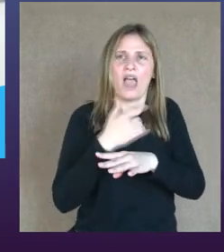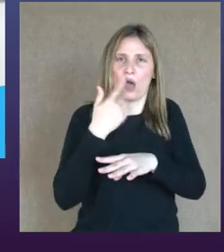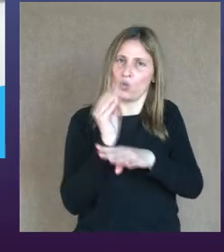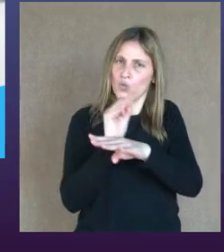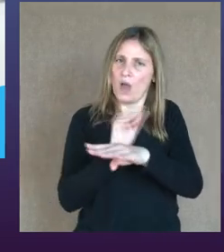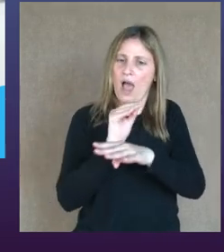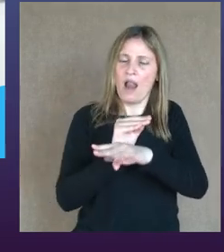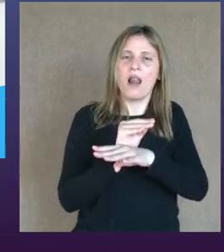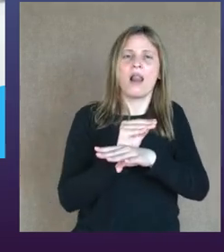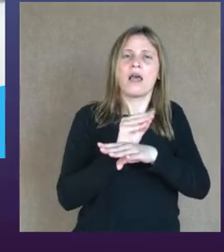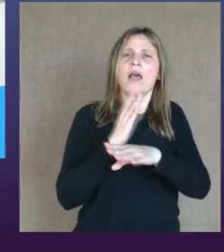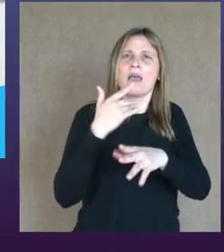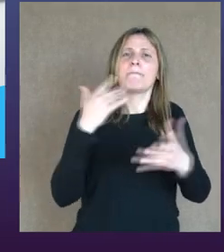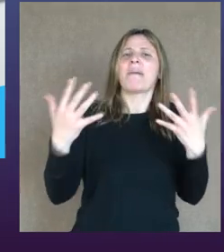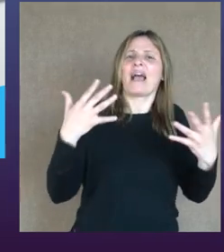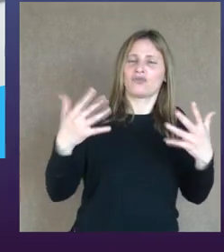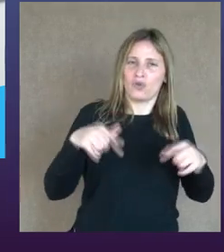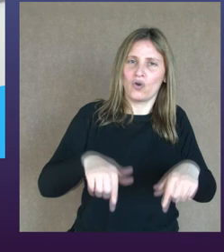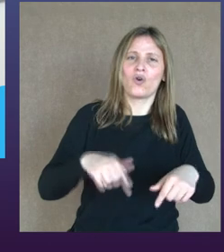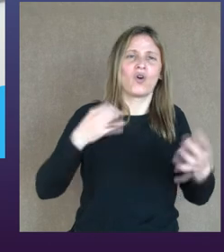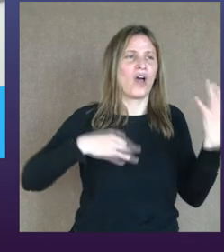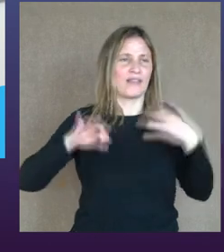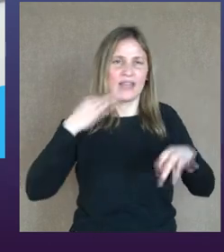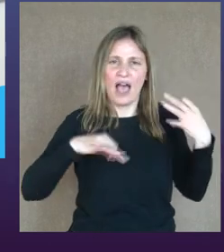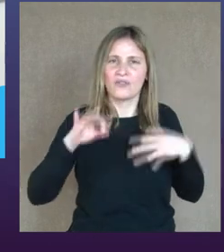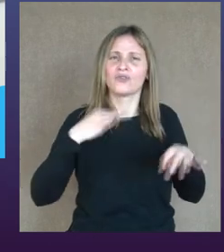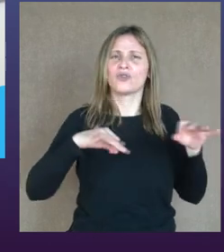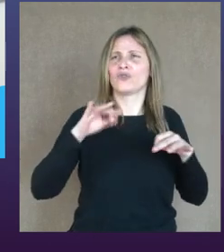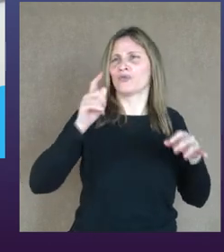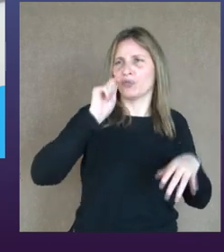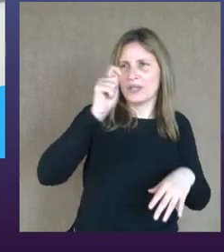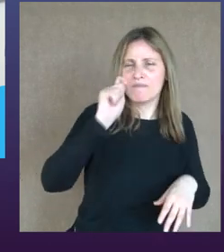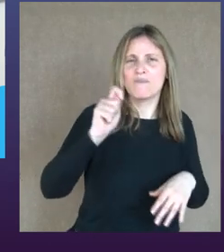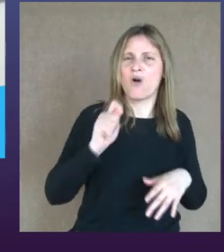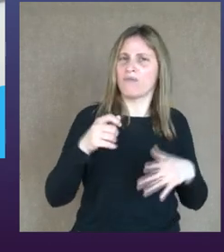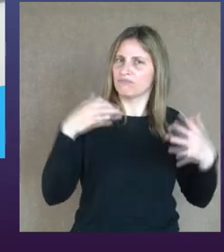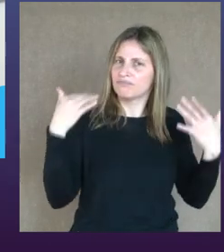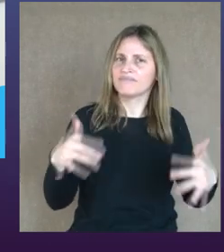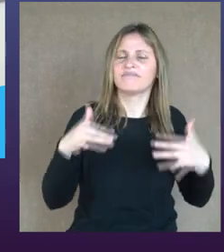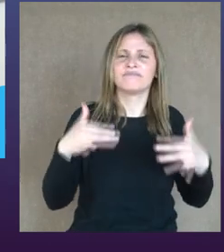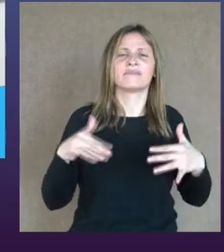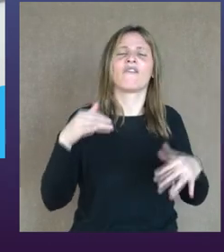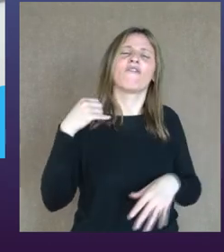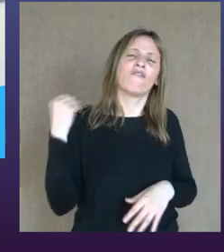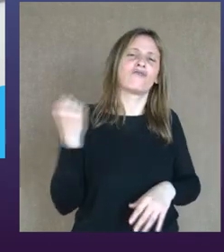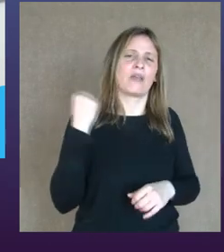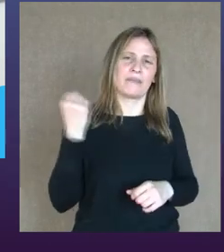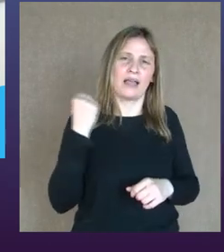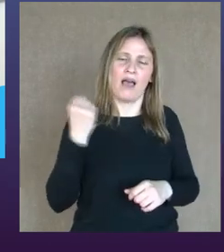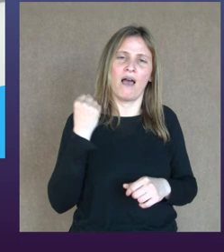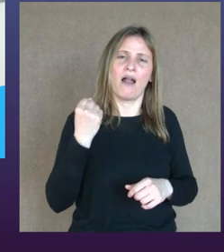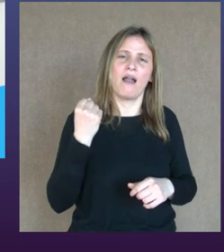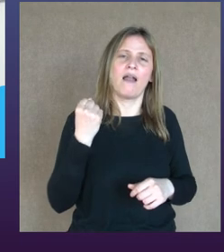enorme en todo lo que rodea al teatro, el turismo, es decir, es realmente un elemento fundamental